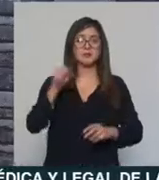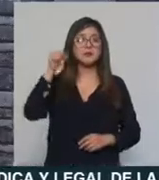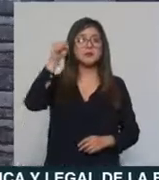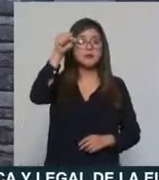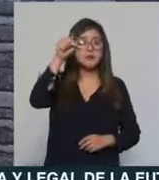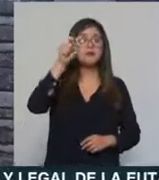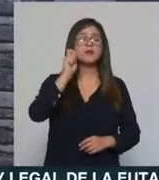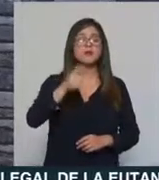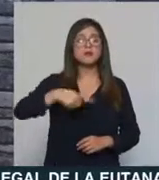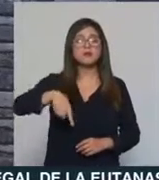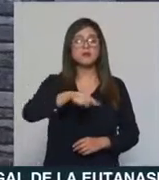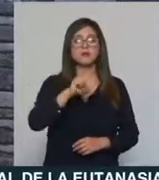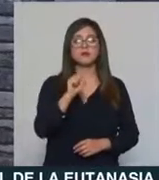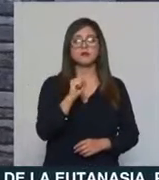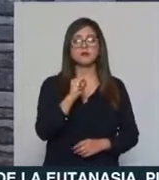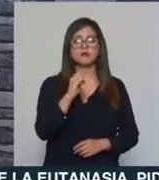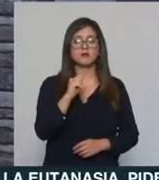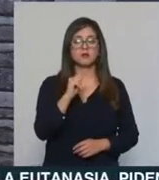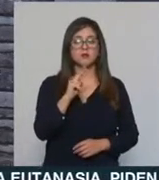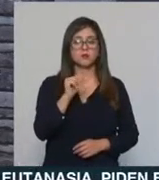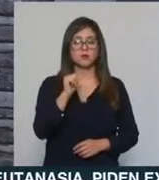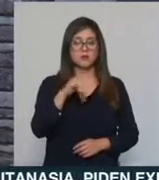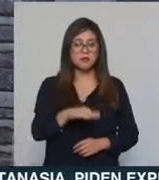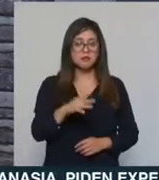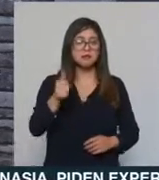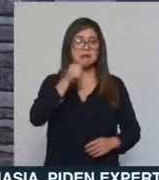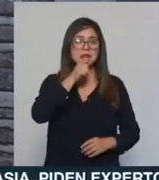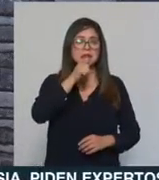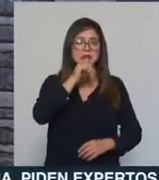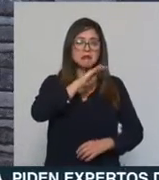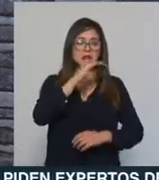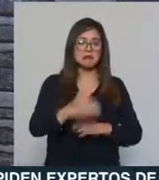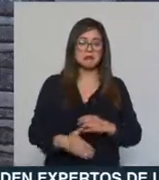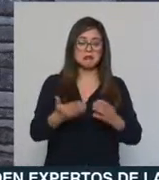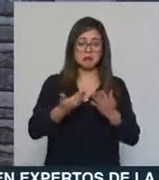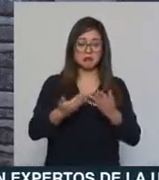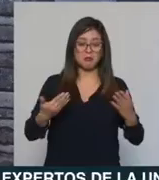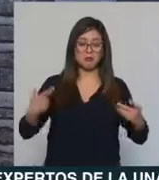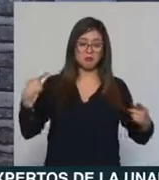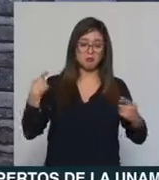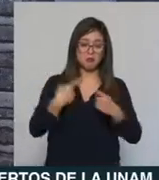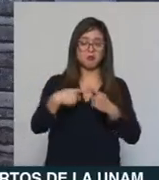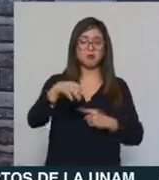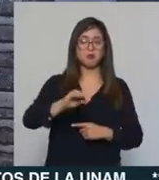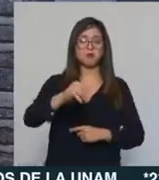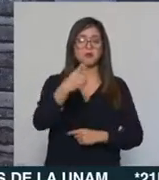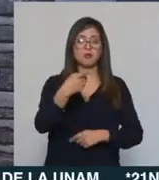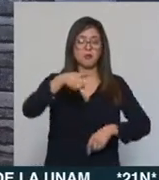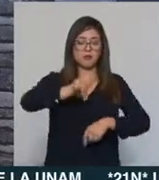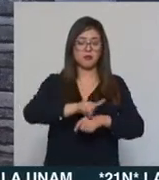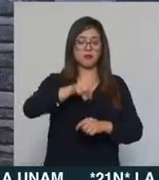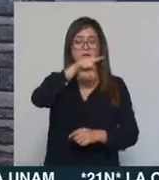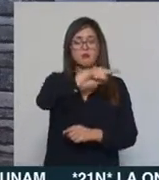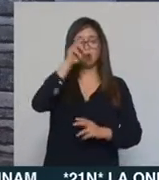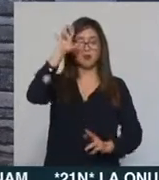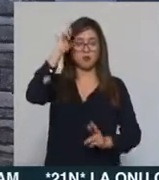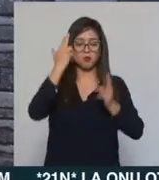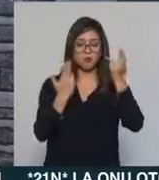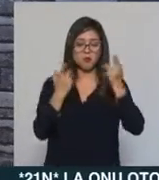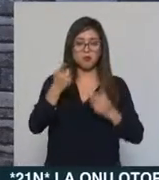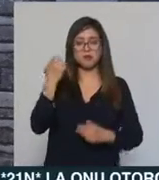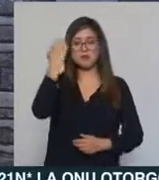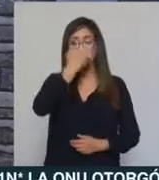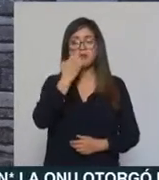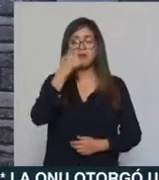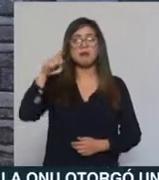El conflicto con el Cituam aún no concluye. Hasta este momento se cuentan ya 91 días de huelga en esta máxima casa de estudios. Según la voz de